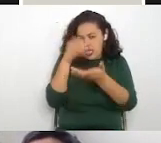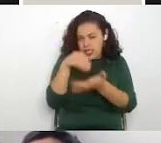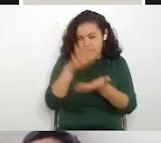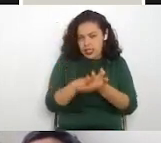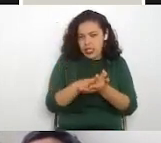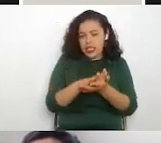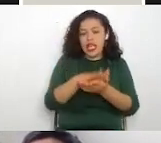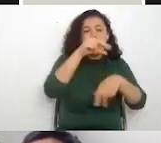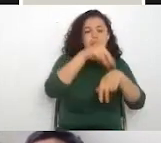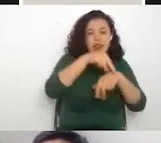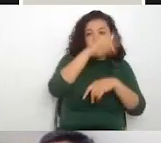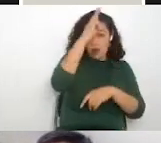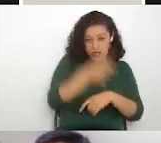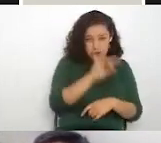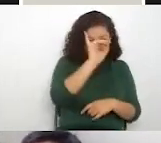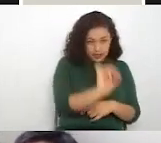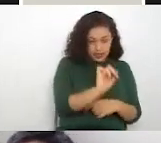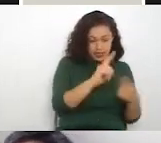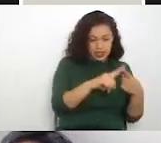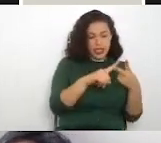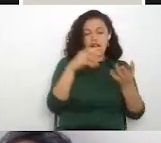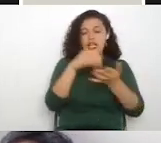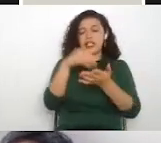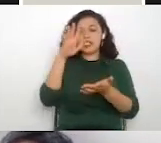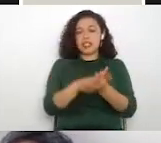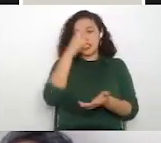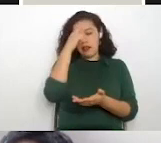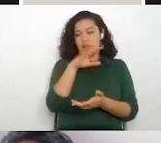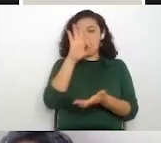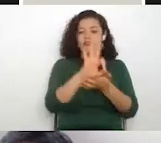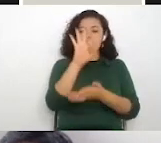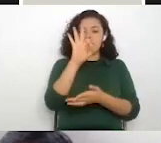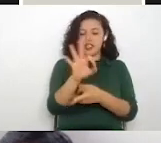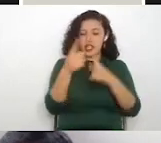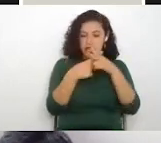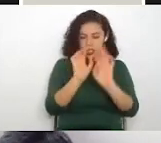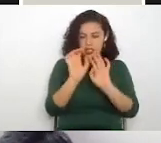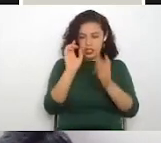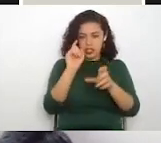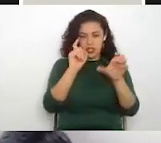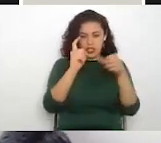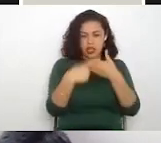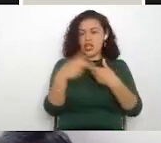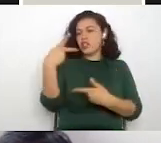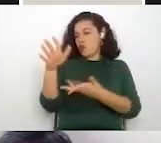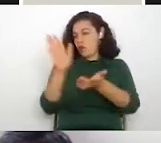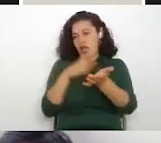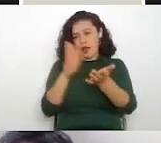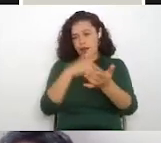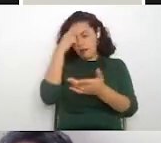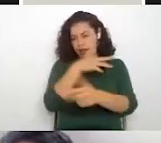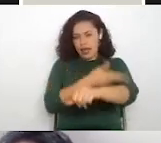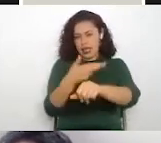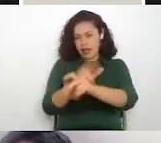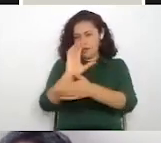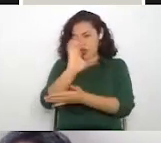el médico y ya concertan la cita de la fecha de ingreso y le solicita sus documentos para la realización del